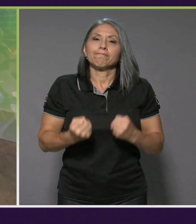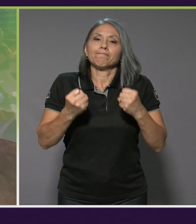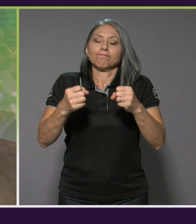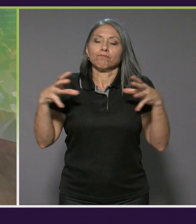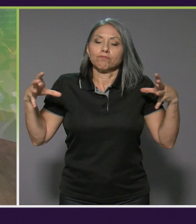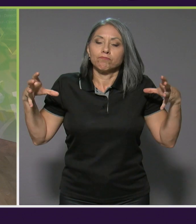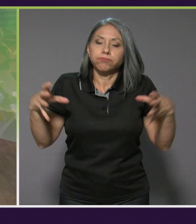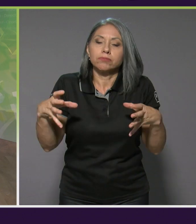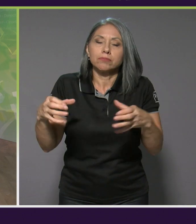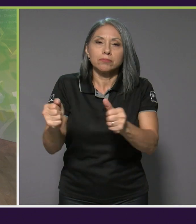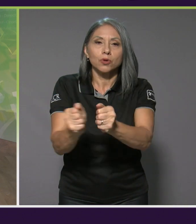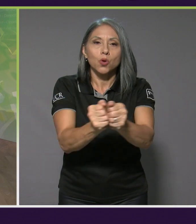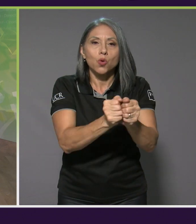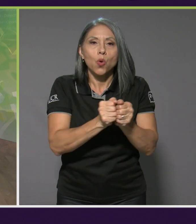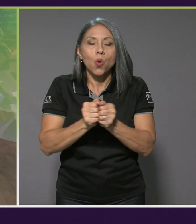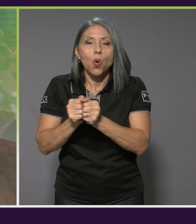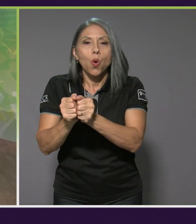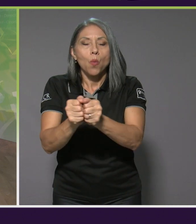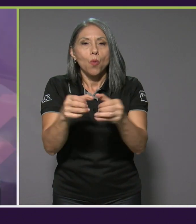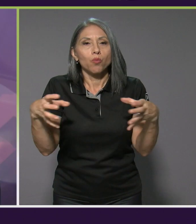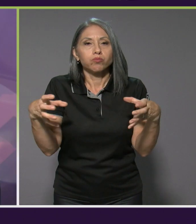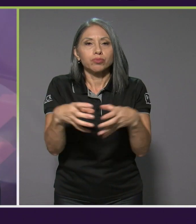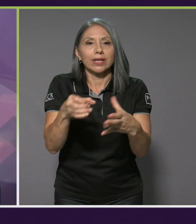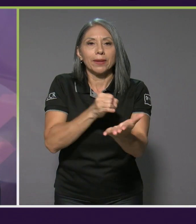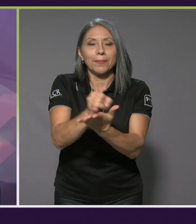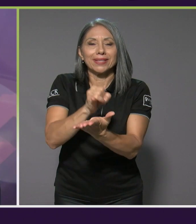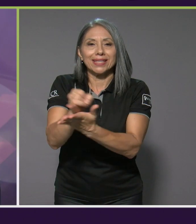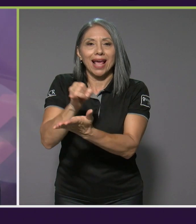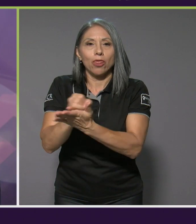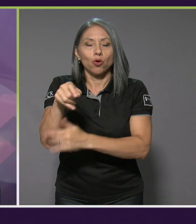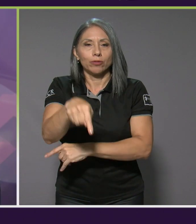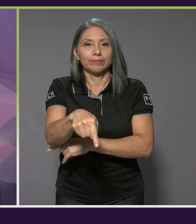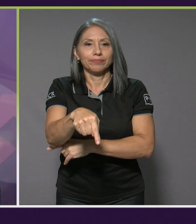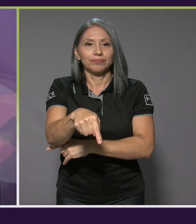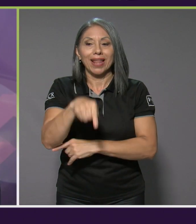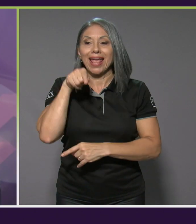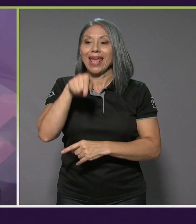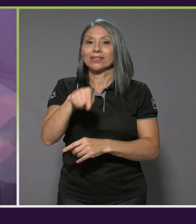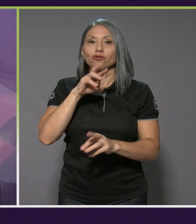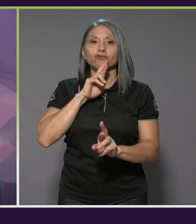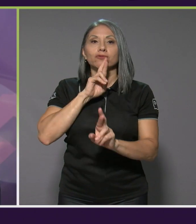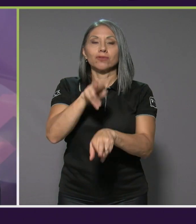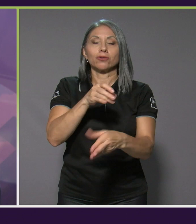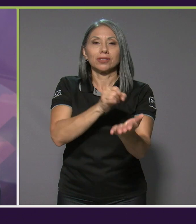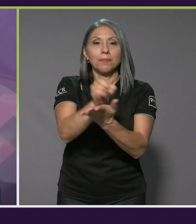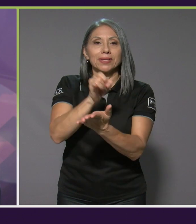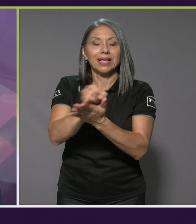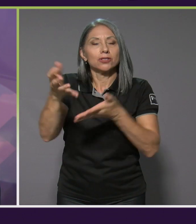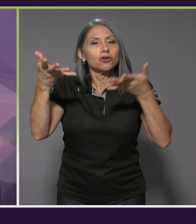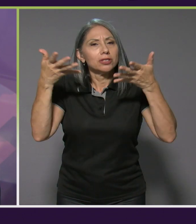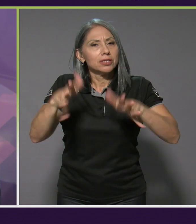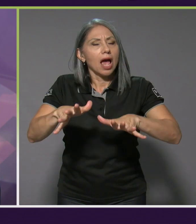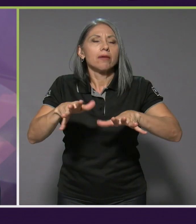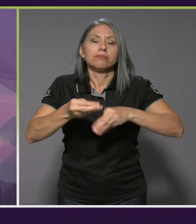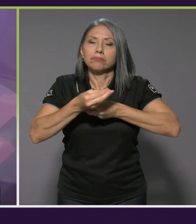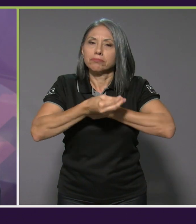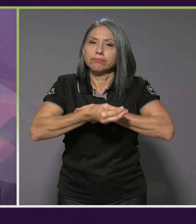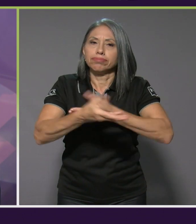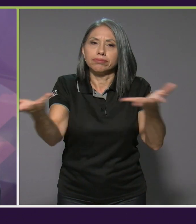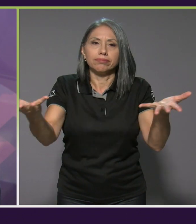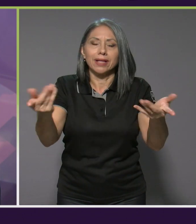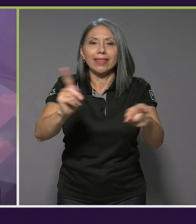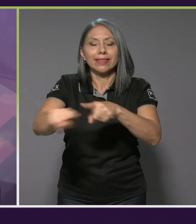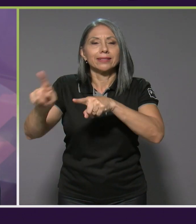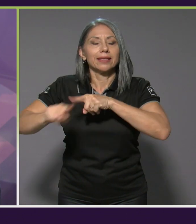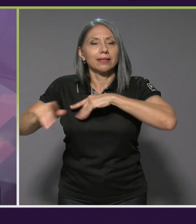grupo investigador. Entonces, esos productos de investigación están divulgados en distintas